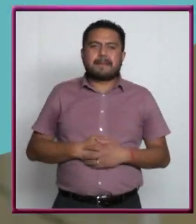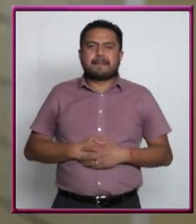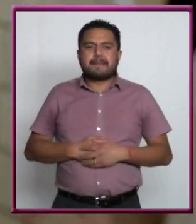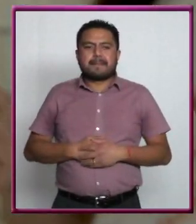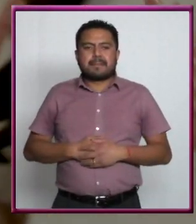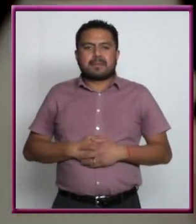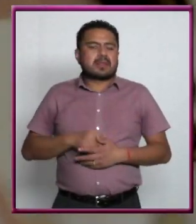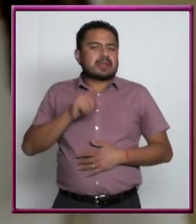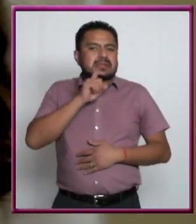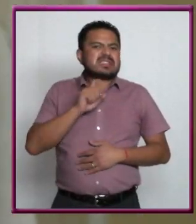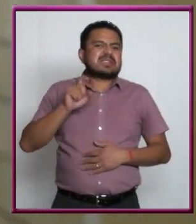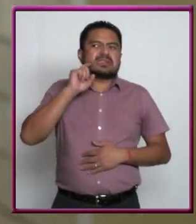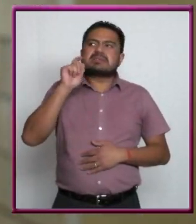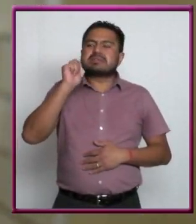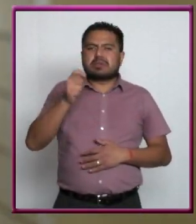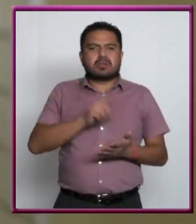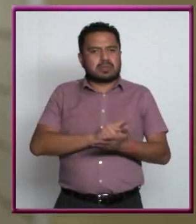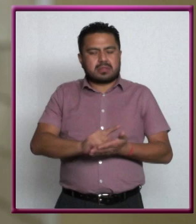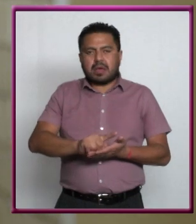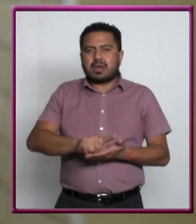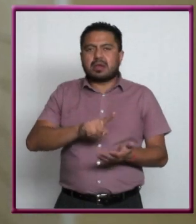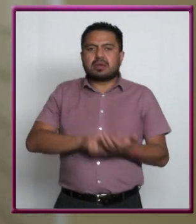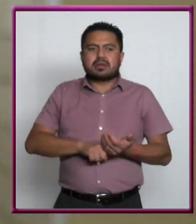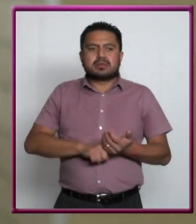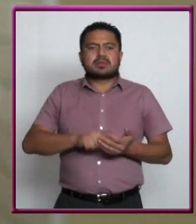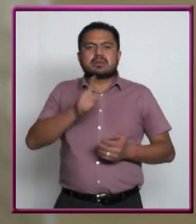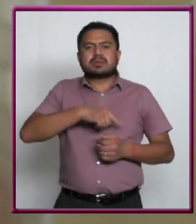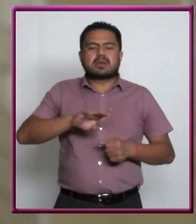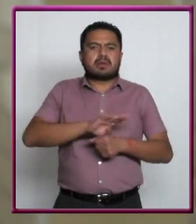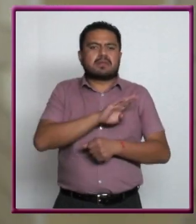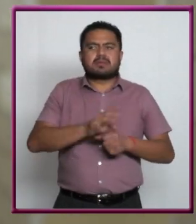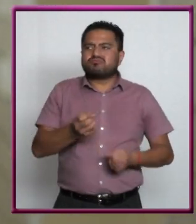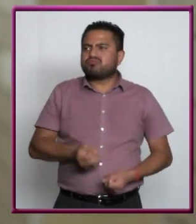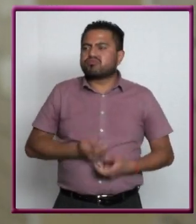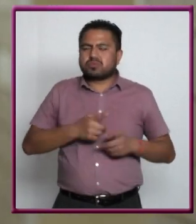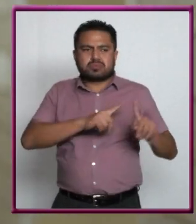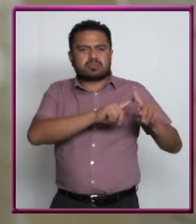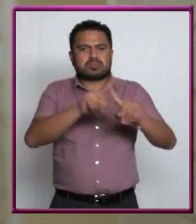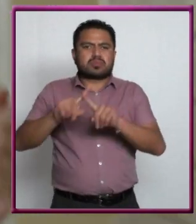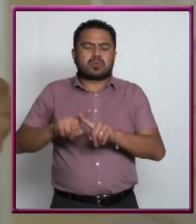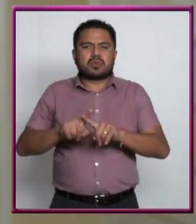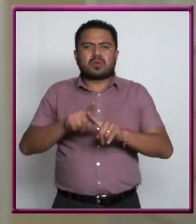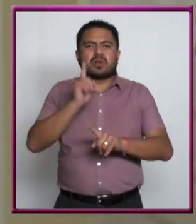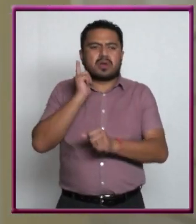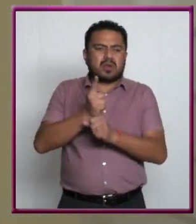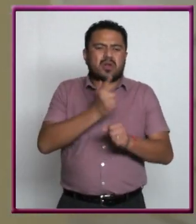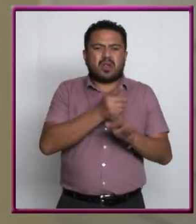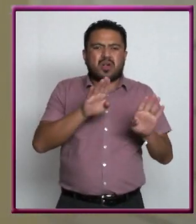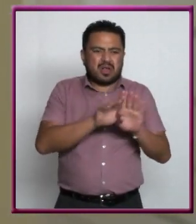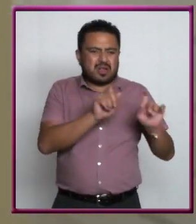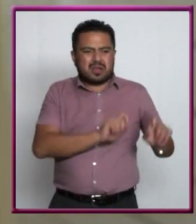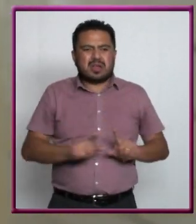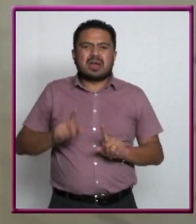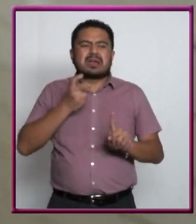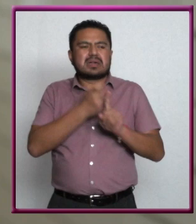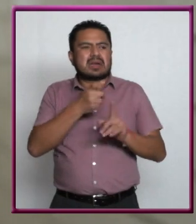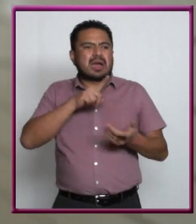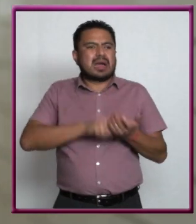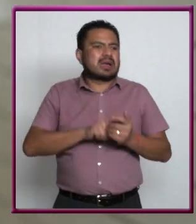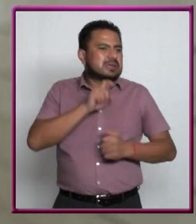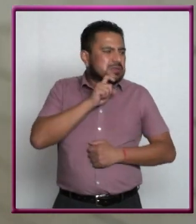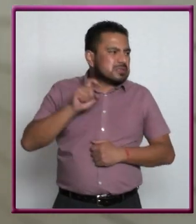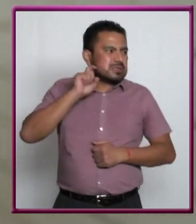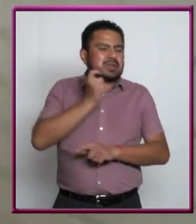La sexualidad es un derecho y se manifiesta de muchas maneras. Como hemos visto en estos programas, ejercer